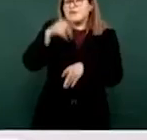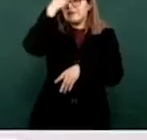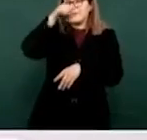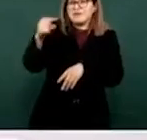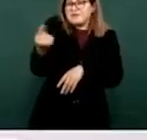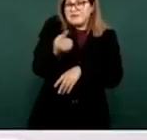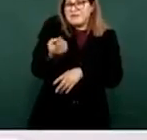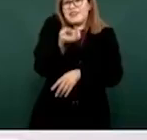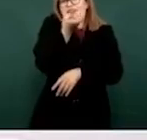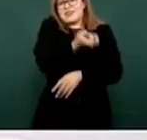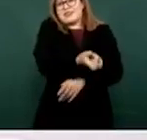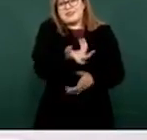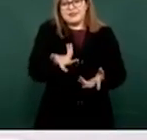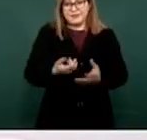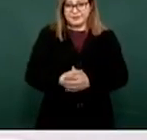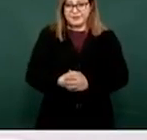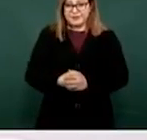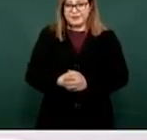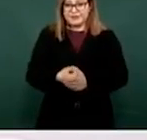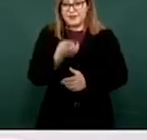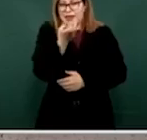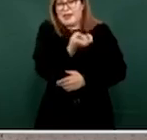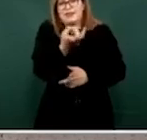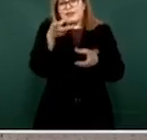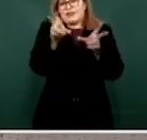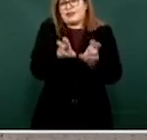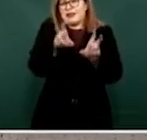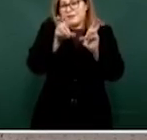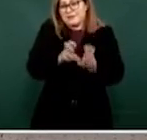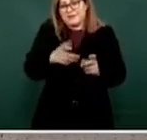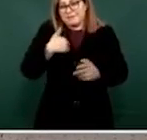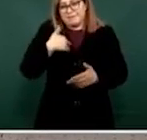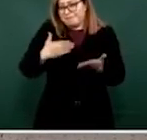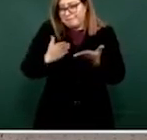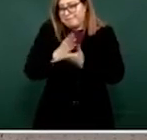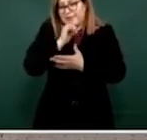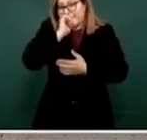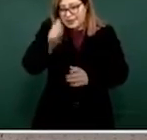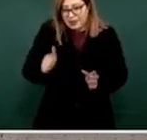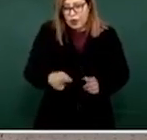esas cosas, sobre esos temas.